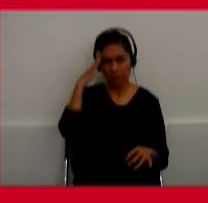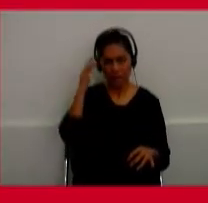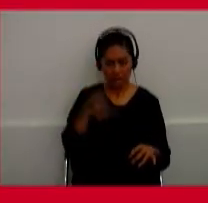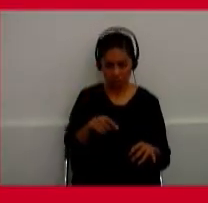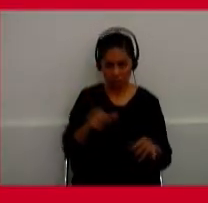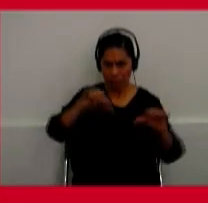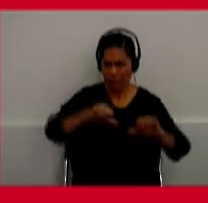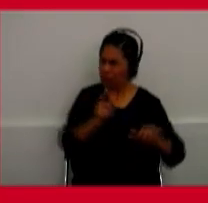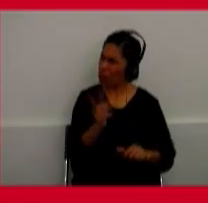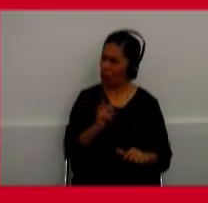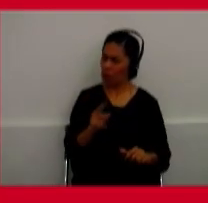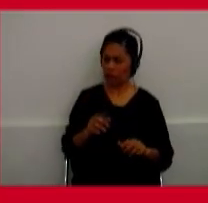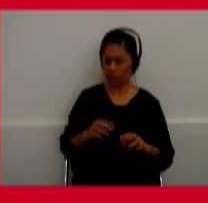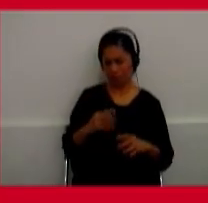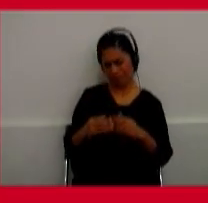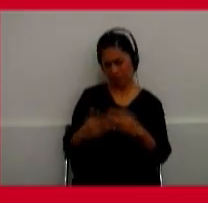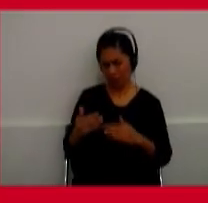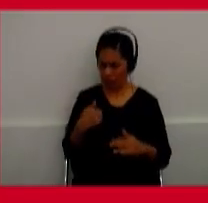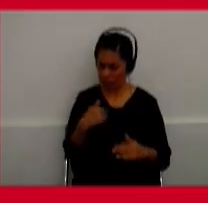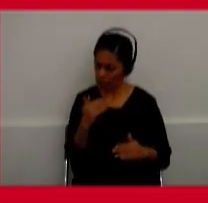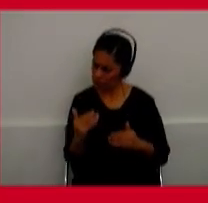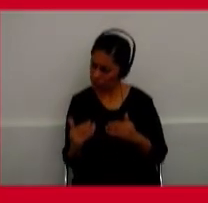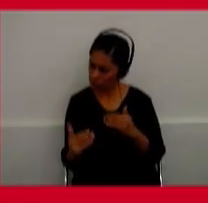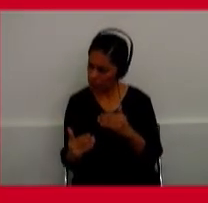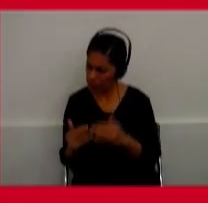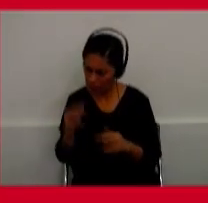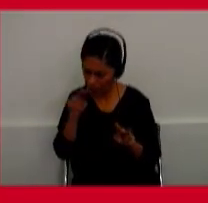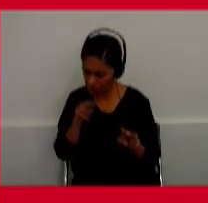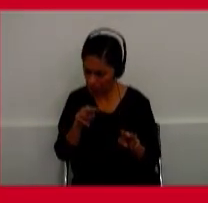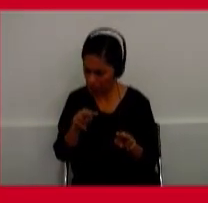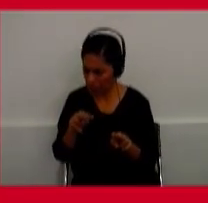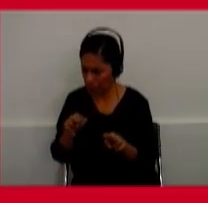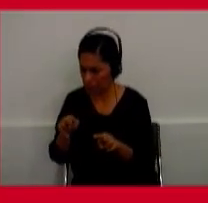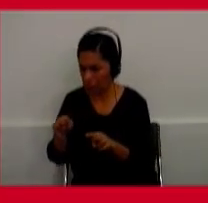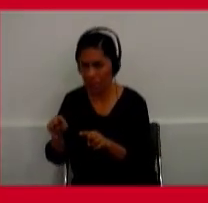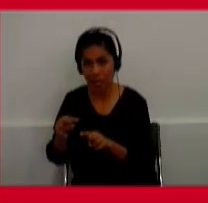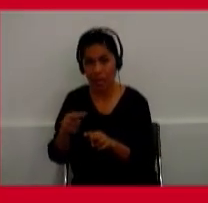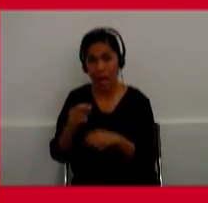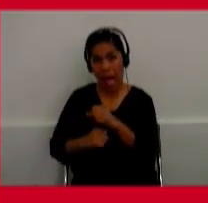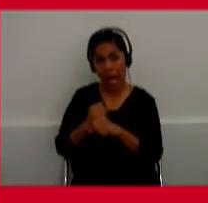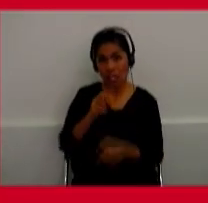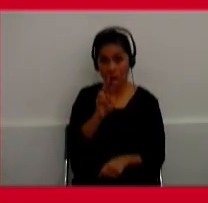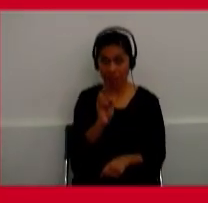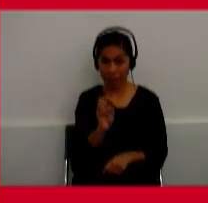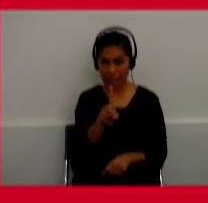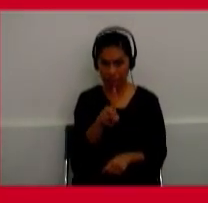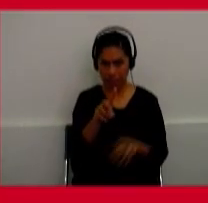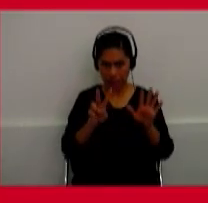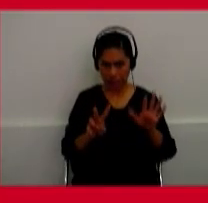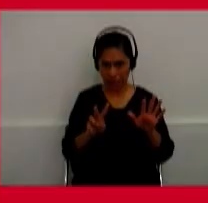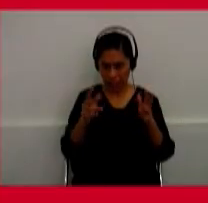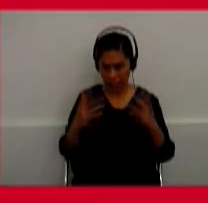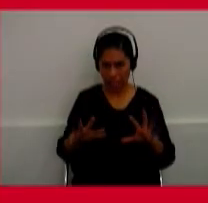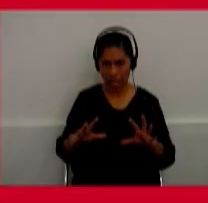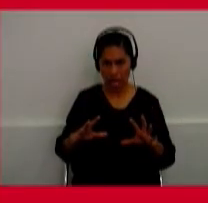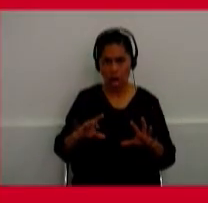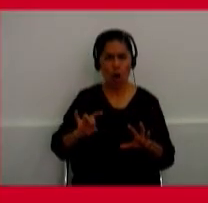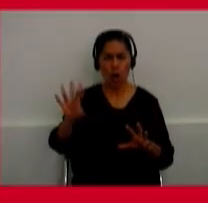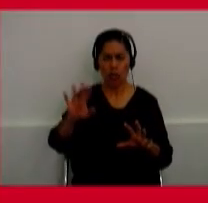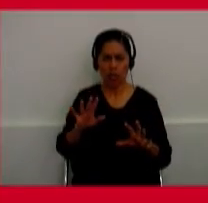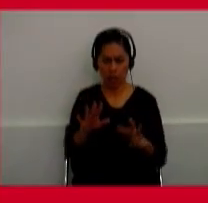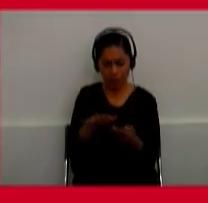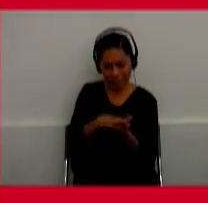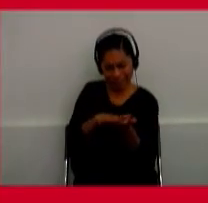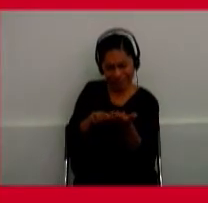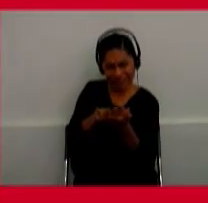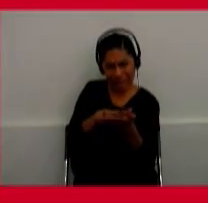¿no? Pudimos rastrear que esto se debía a que en el 2017 se implementó el filtro COF, el filtro